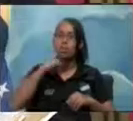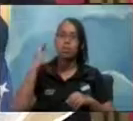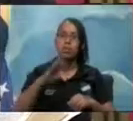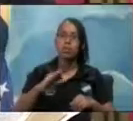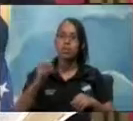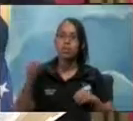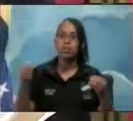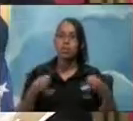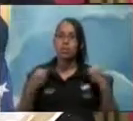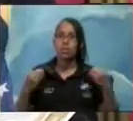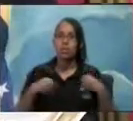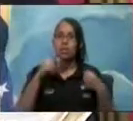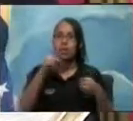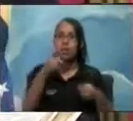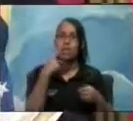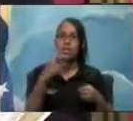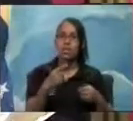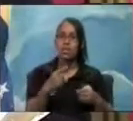Y